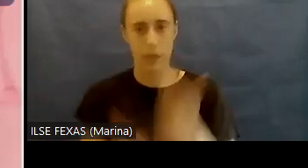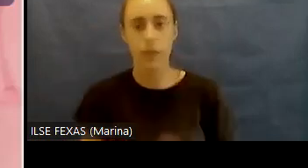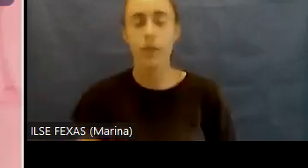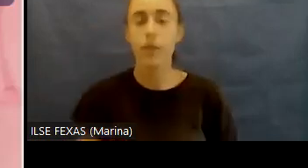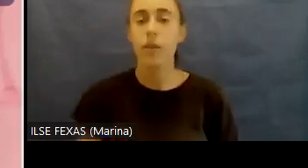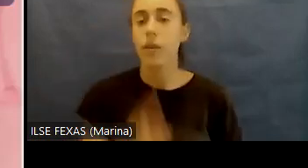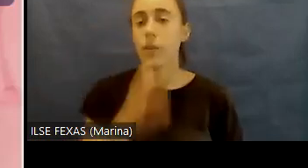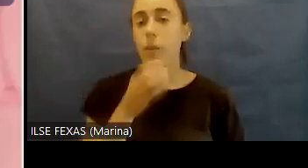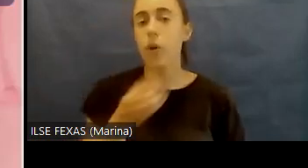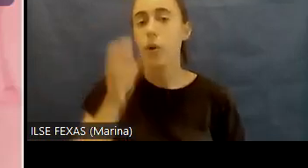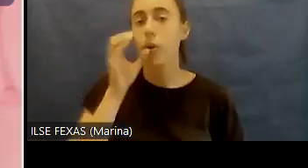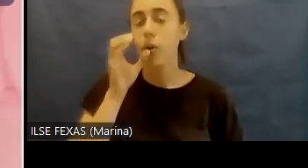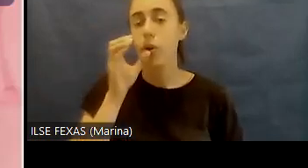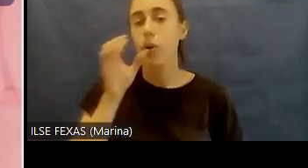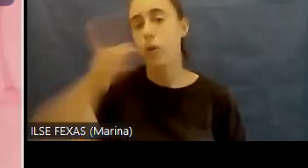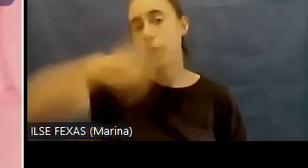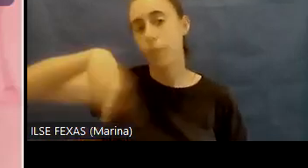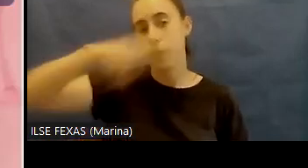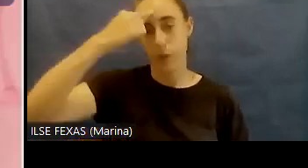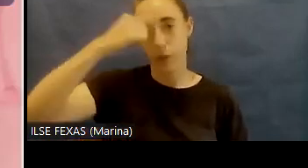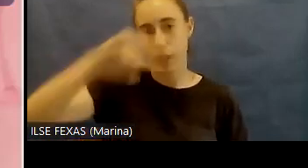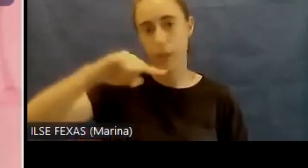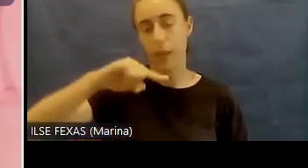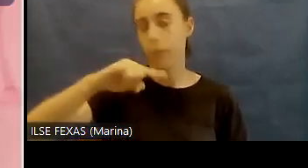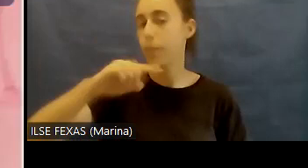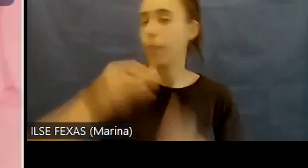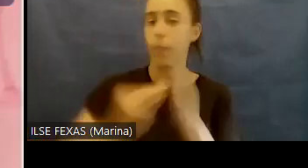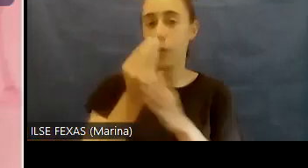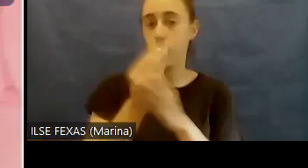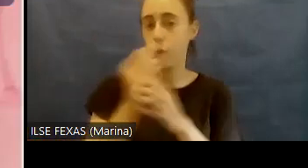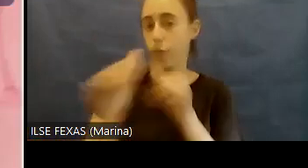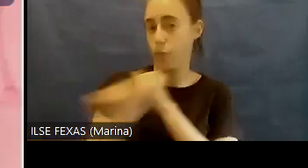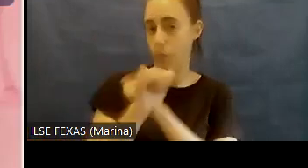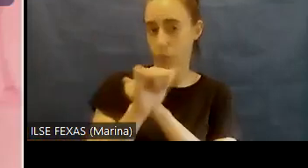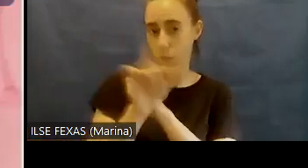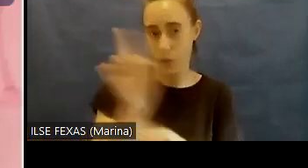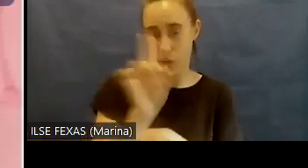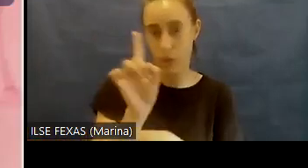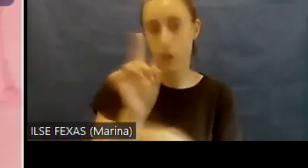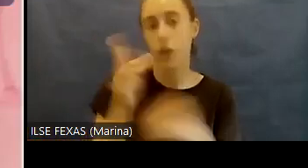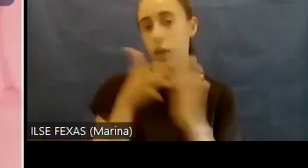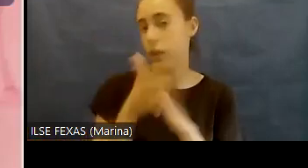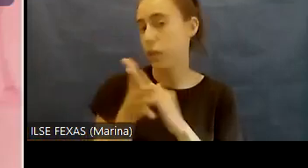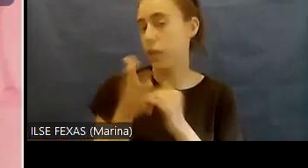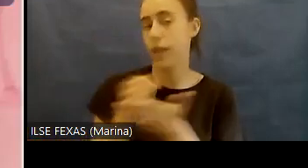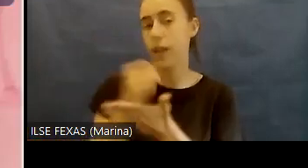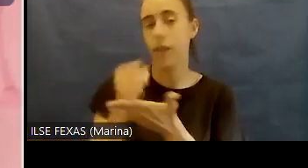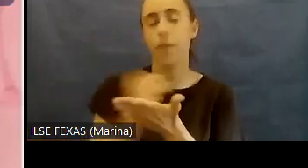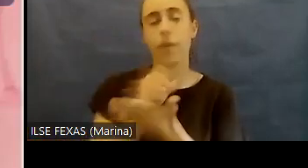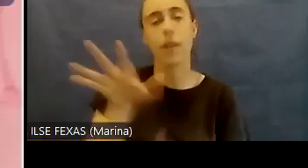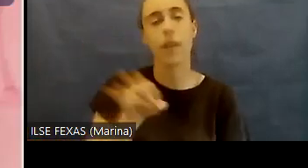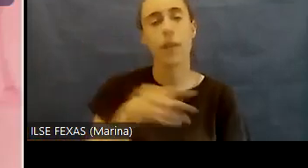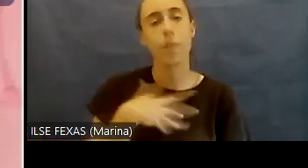de referencia. Sabéis que es un producto que no está financiado, que lo podéis coger directamente en la farmacia y que